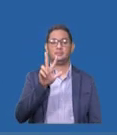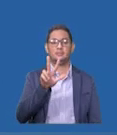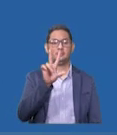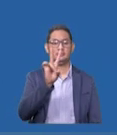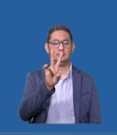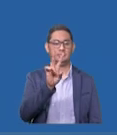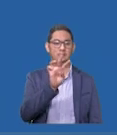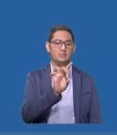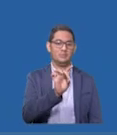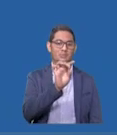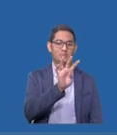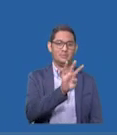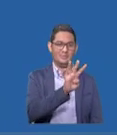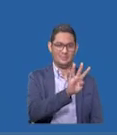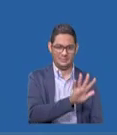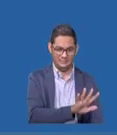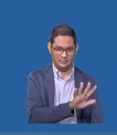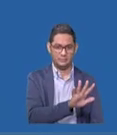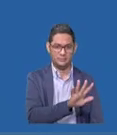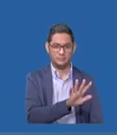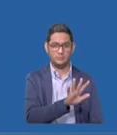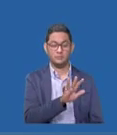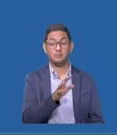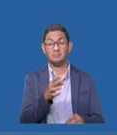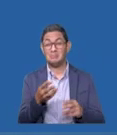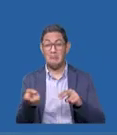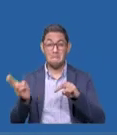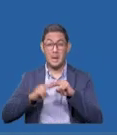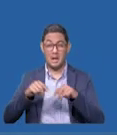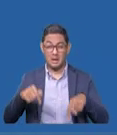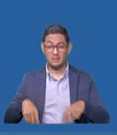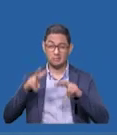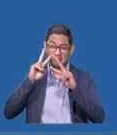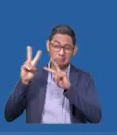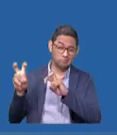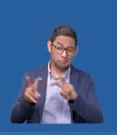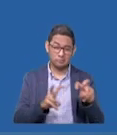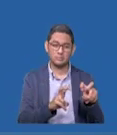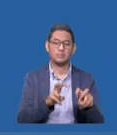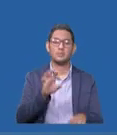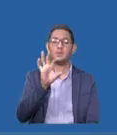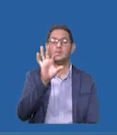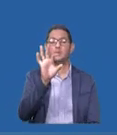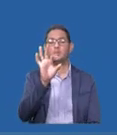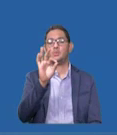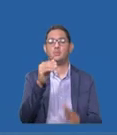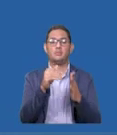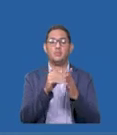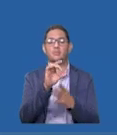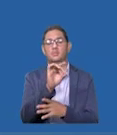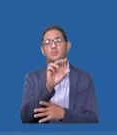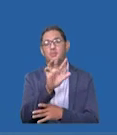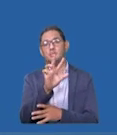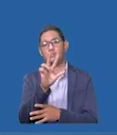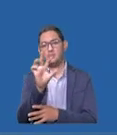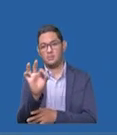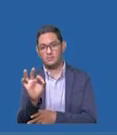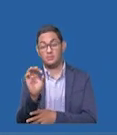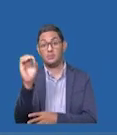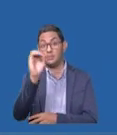y hoy se reportan 9 mil 839 nuevas pruebas para un porcentaje de positividad